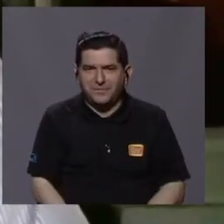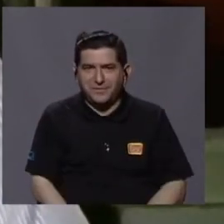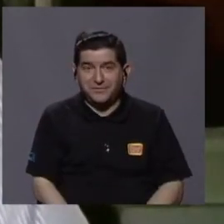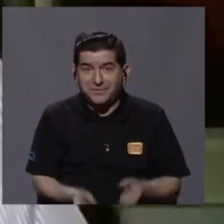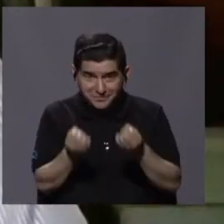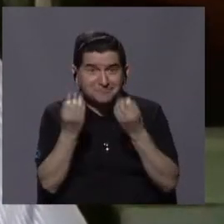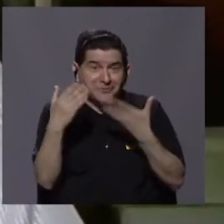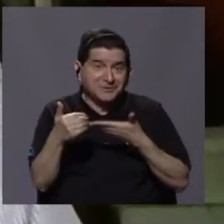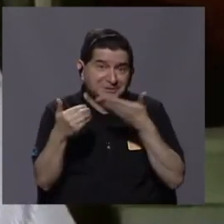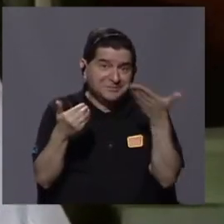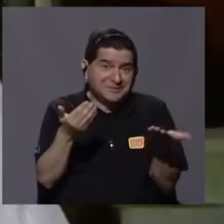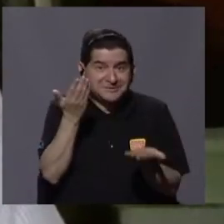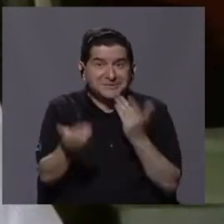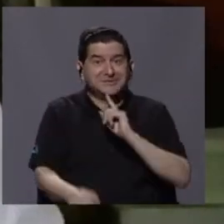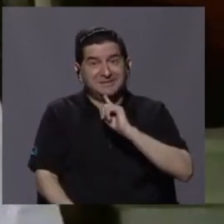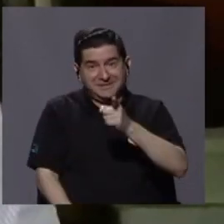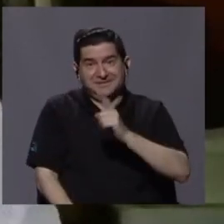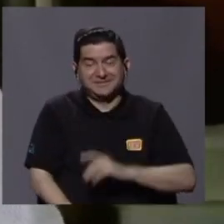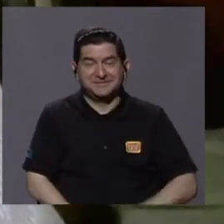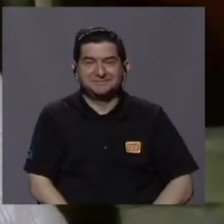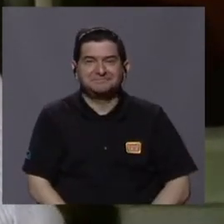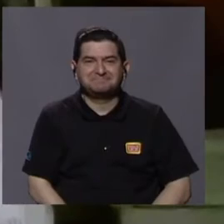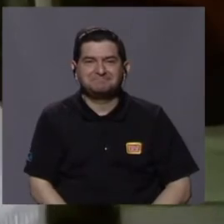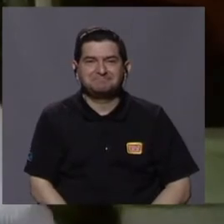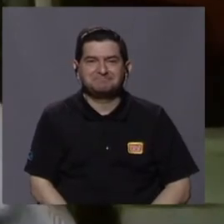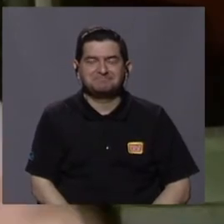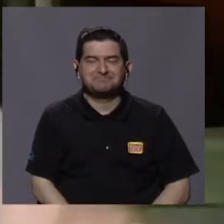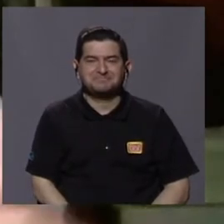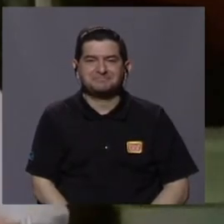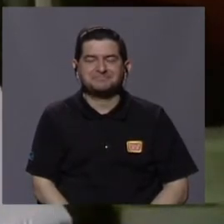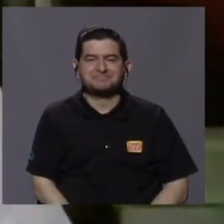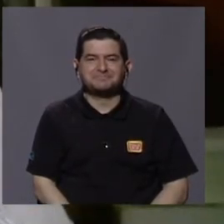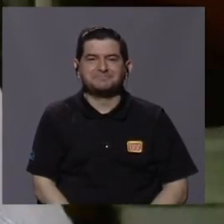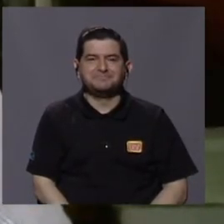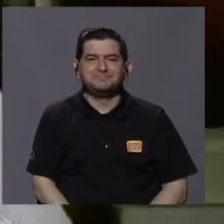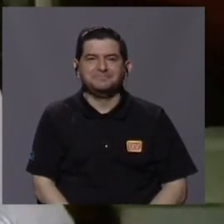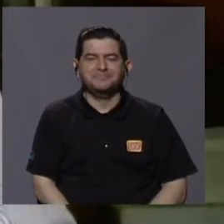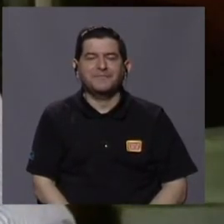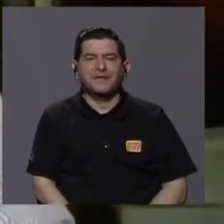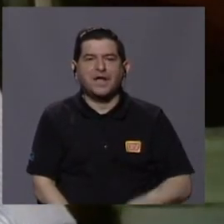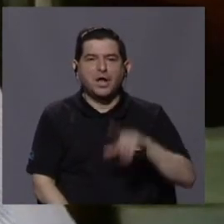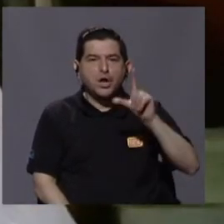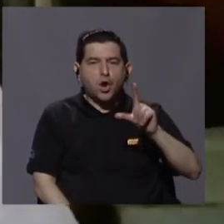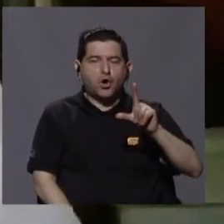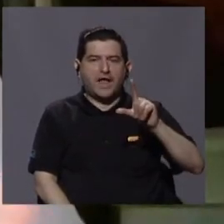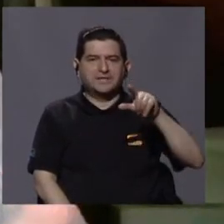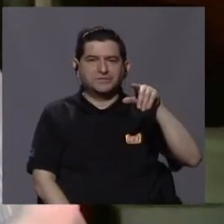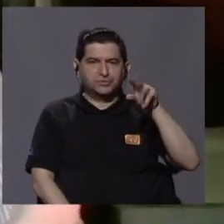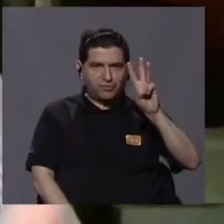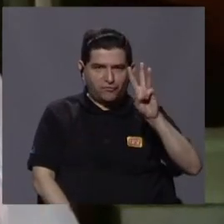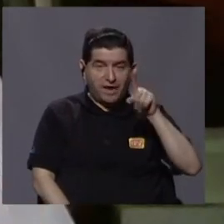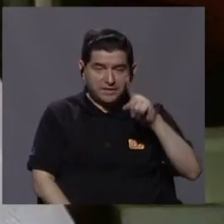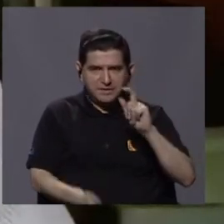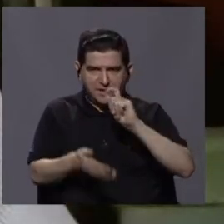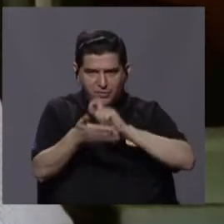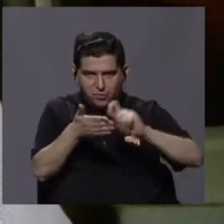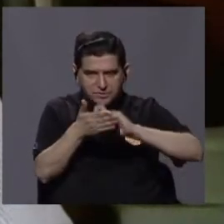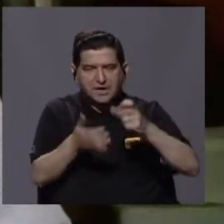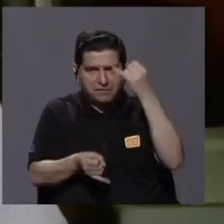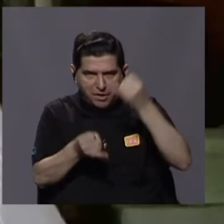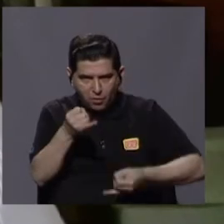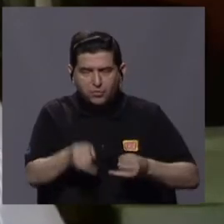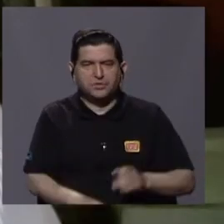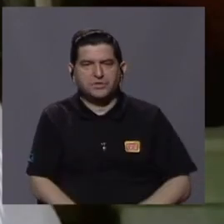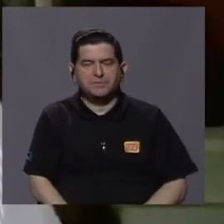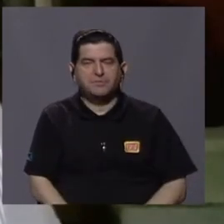usted bueno mira dice lawrence wright en una obra última que se